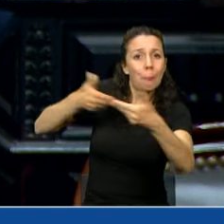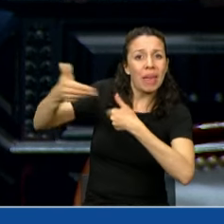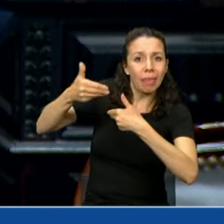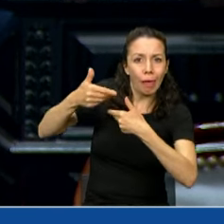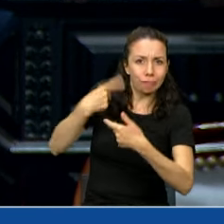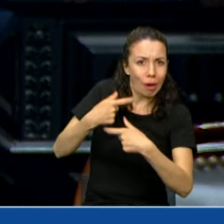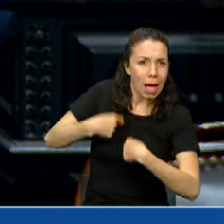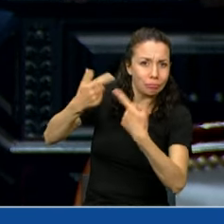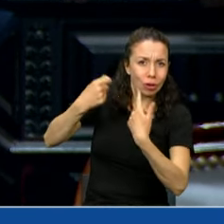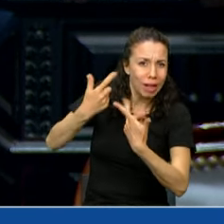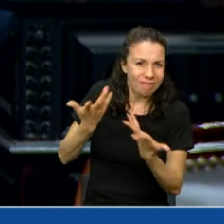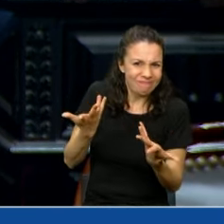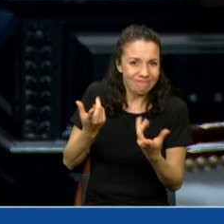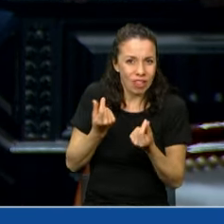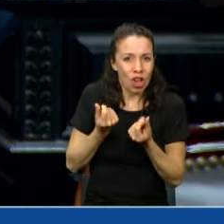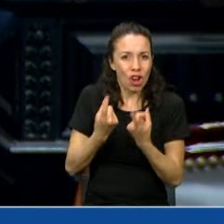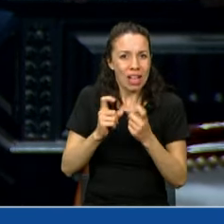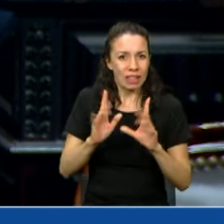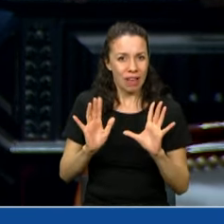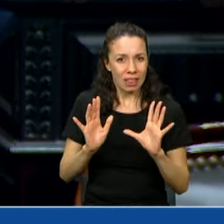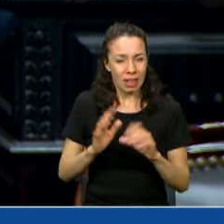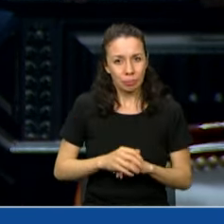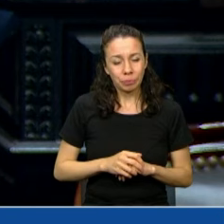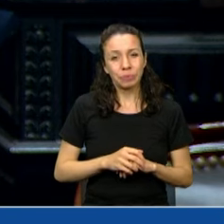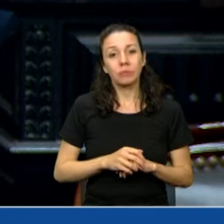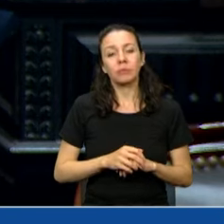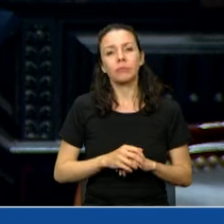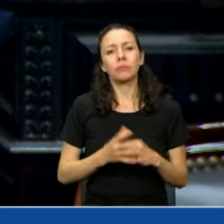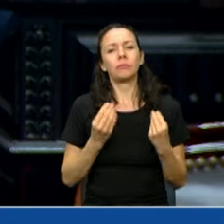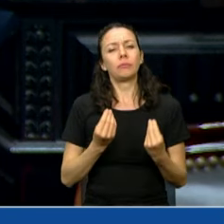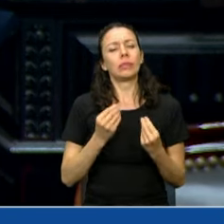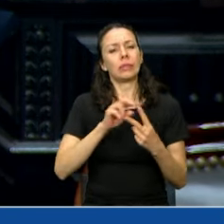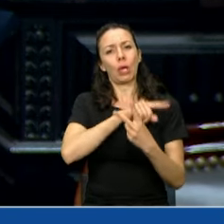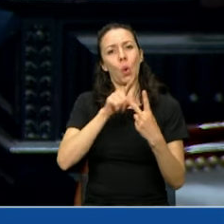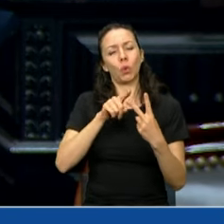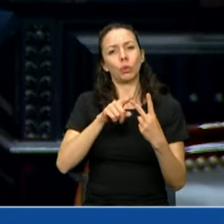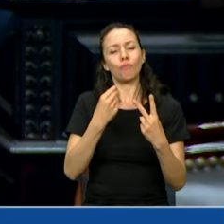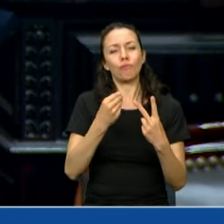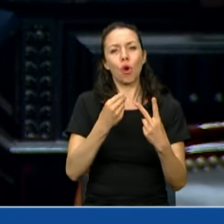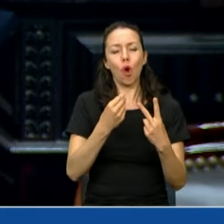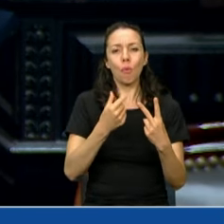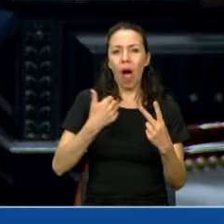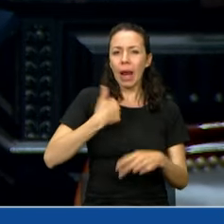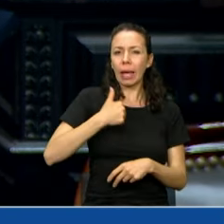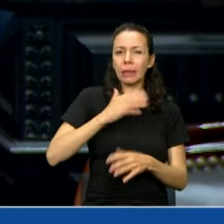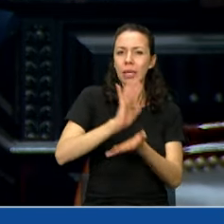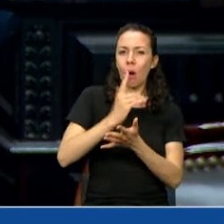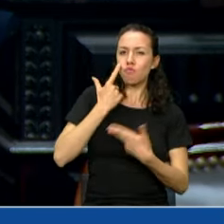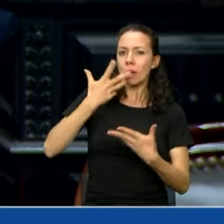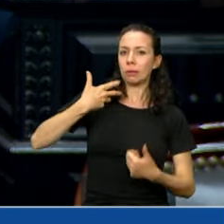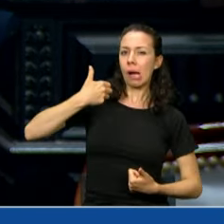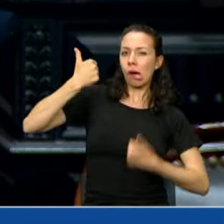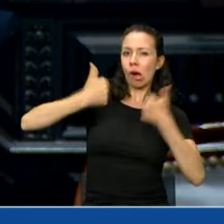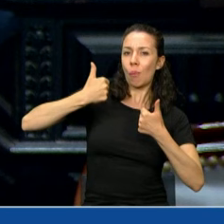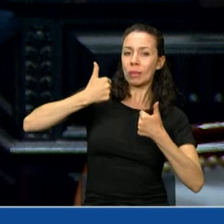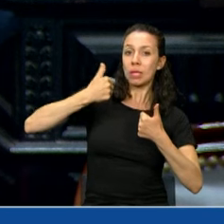mencionado aquí cómo hacemos que la Argentina sea competitiva en esa ventana temporal en un mercado en donde